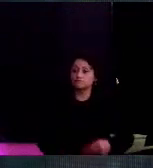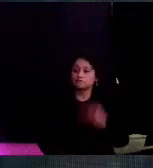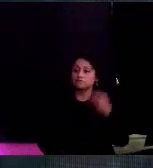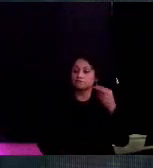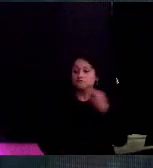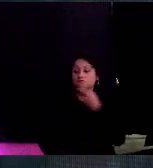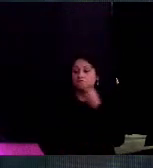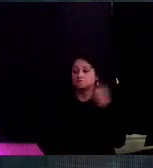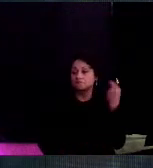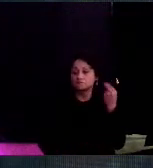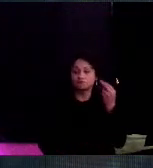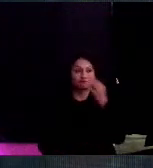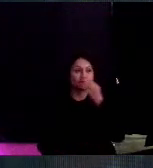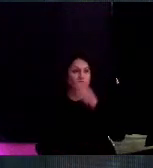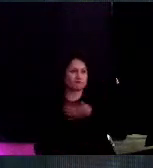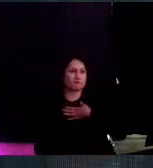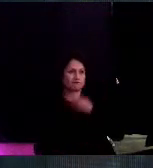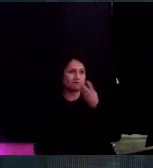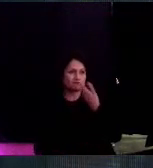noticia.